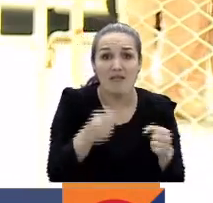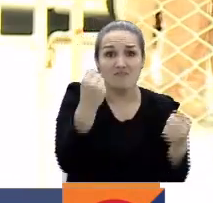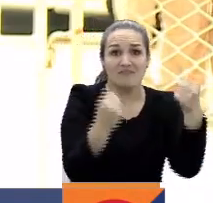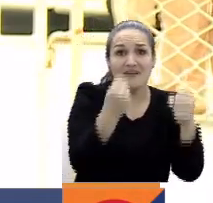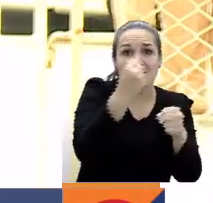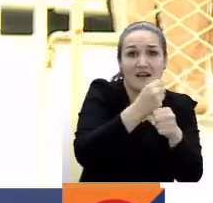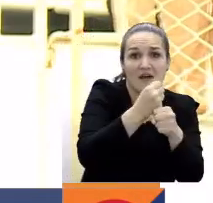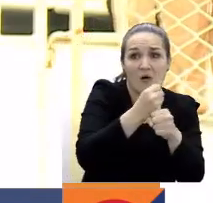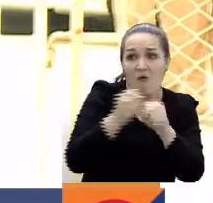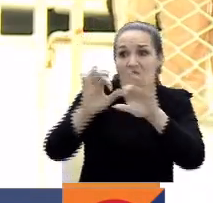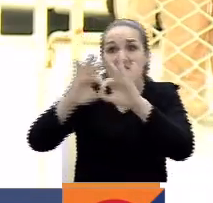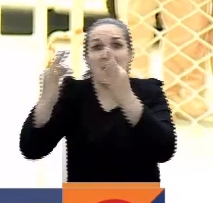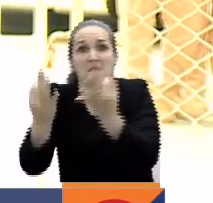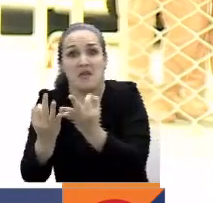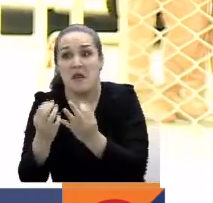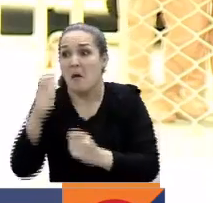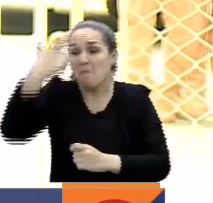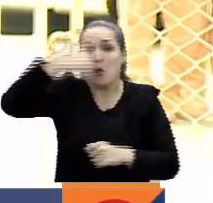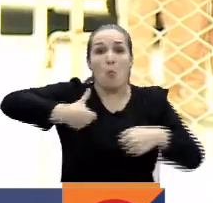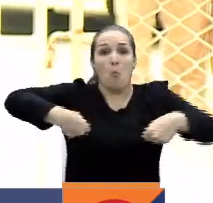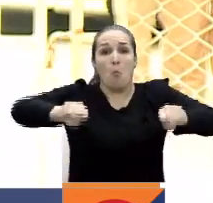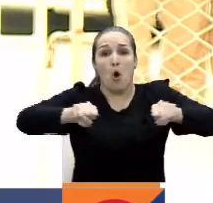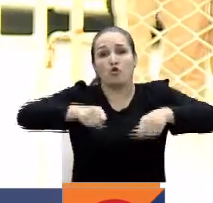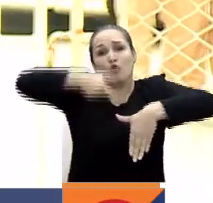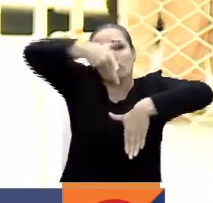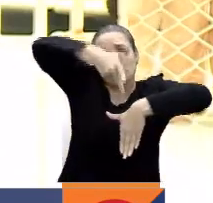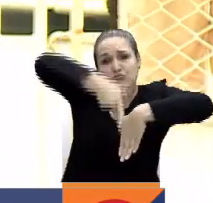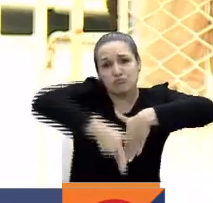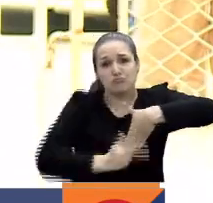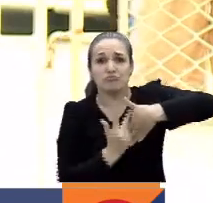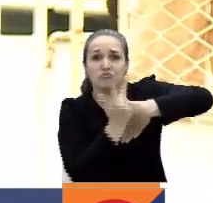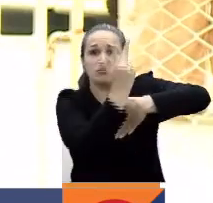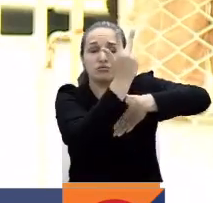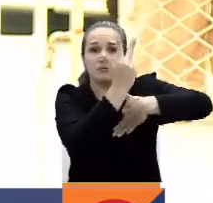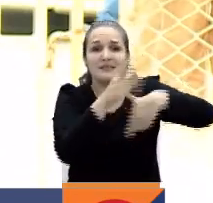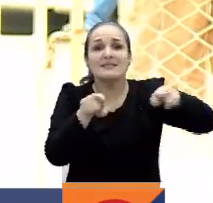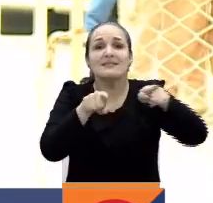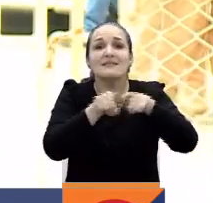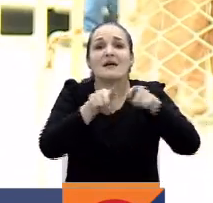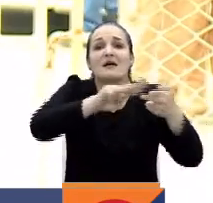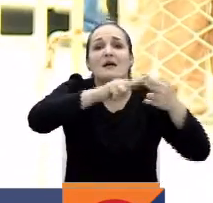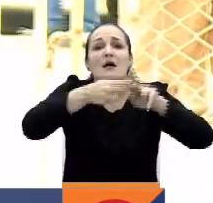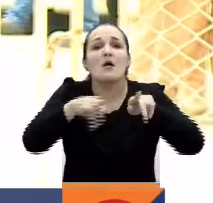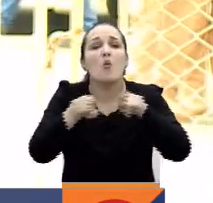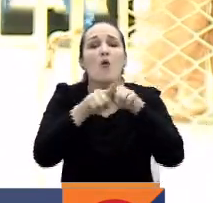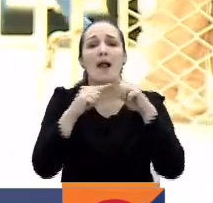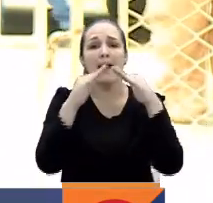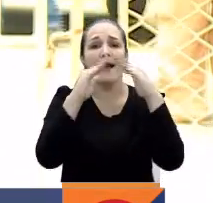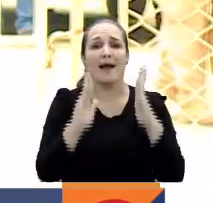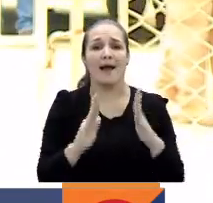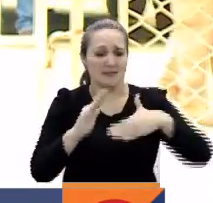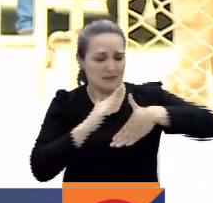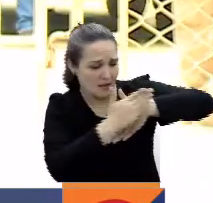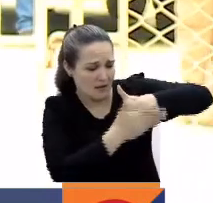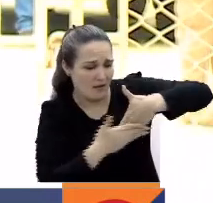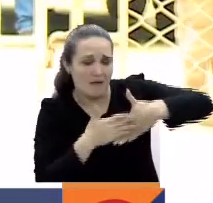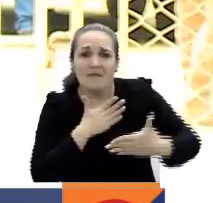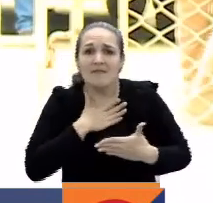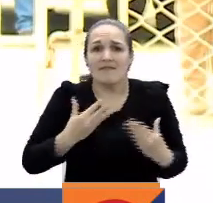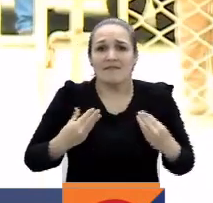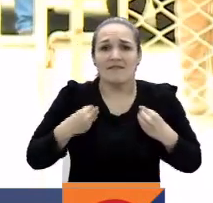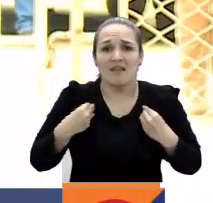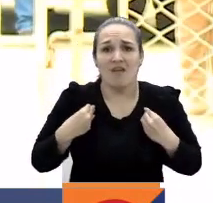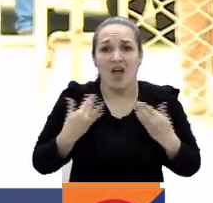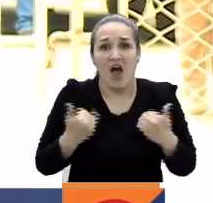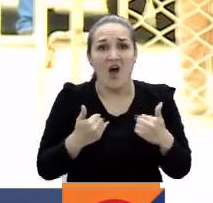casa y que no tenemos que ponernos a cerrarle las puertas a nuestra propia casa.